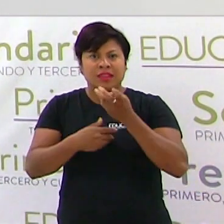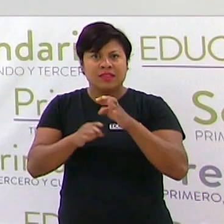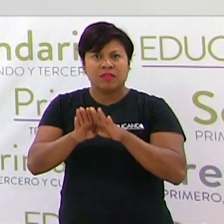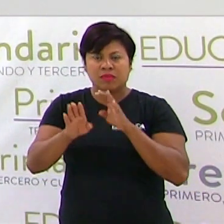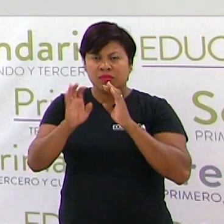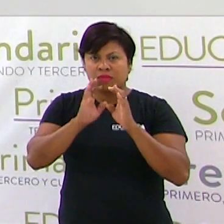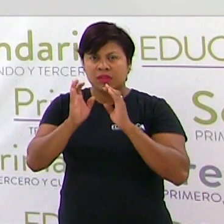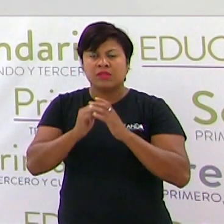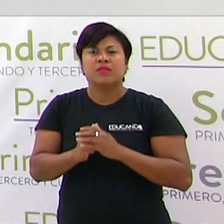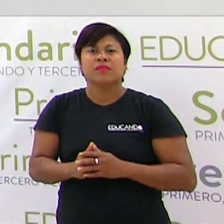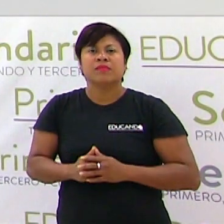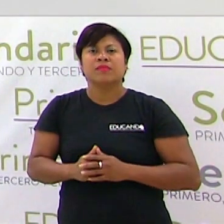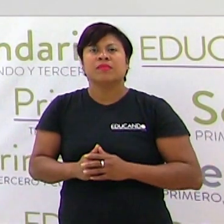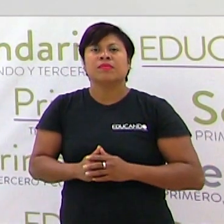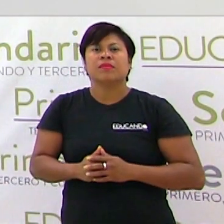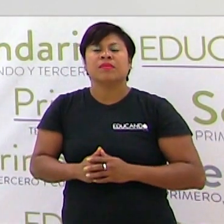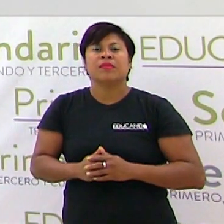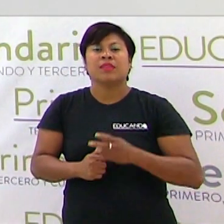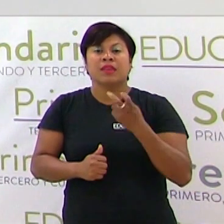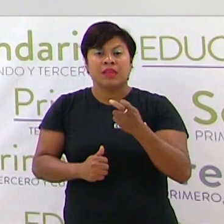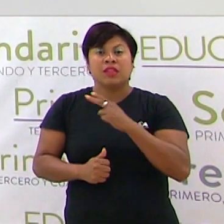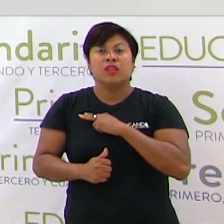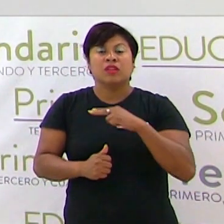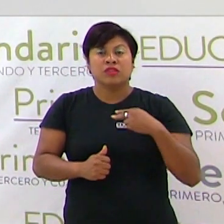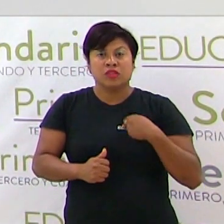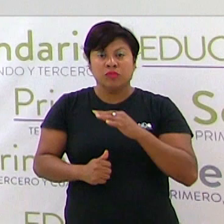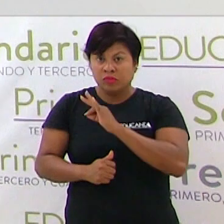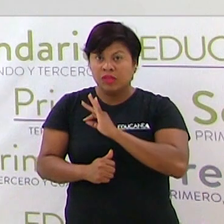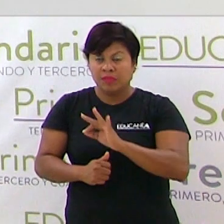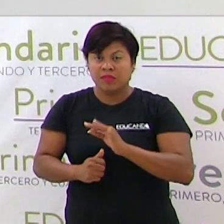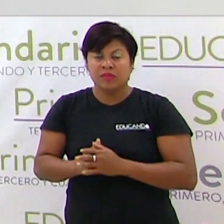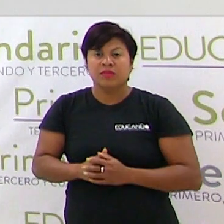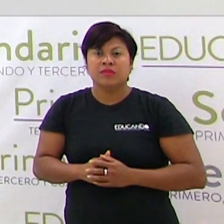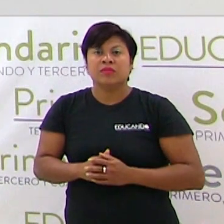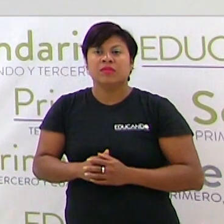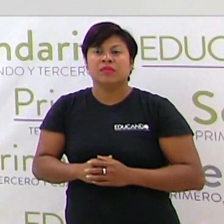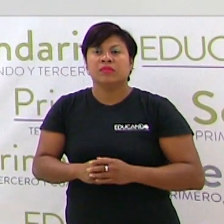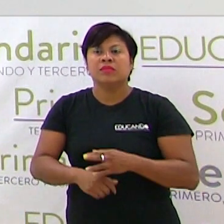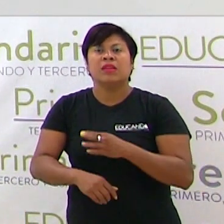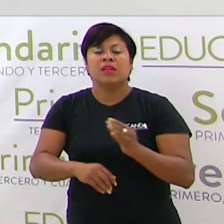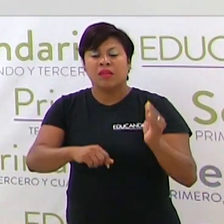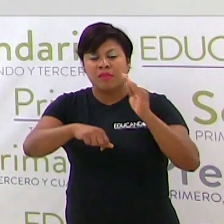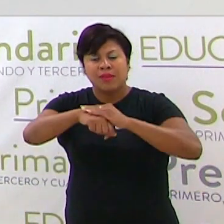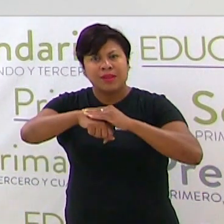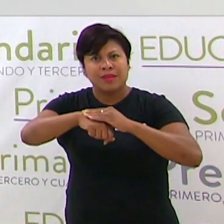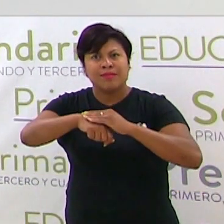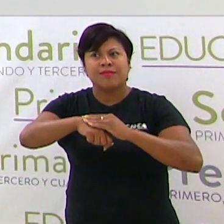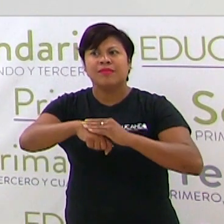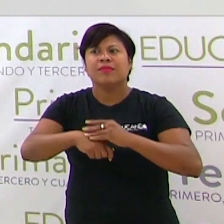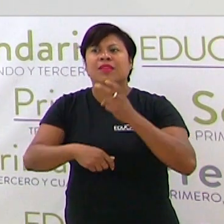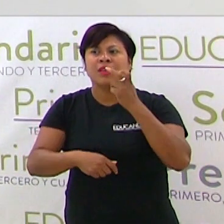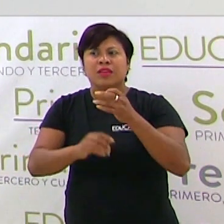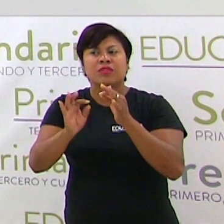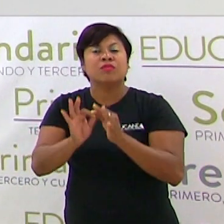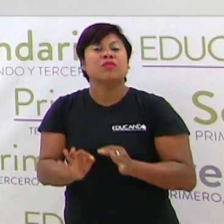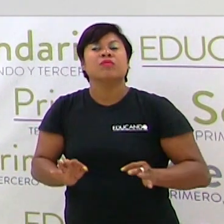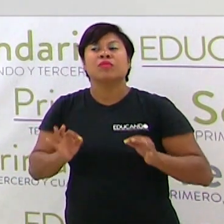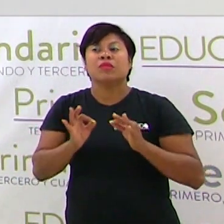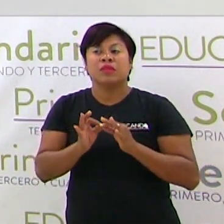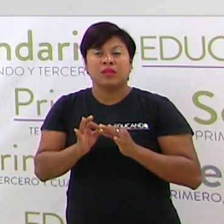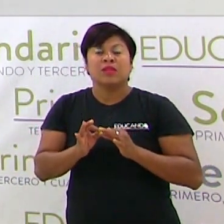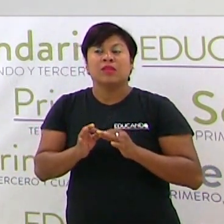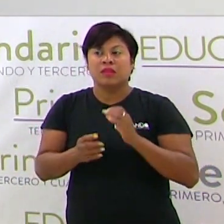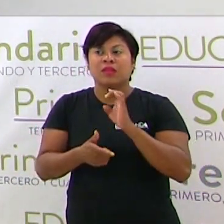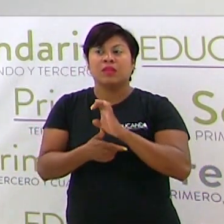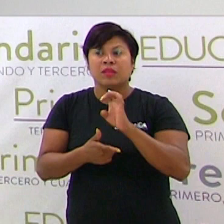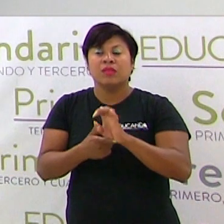comunicación y nosotros podamos, fíjense bien, agregarlo. Entonces, es muy importante,